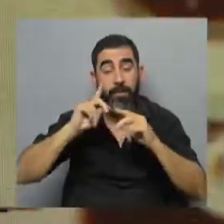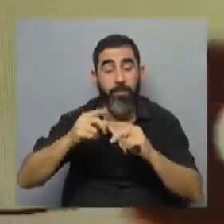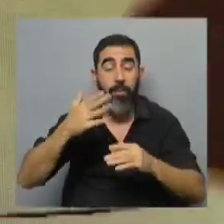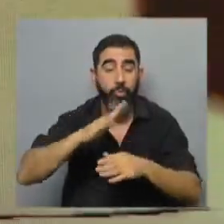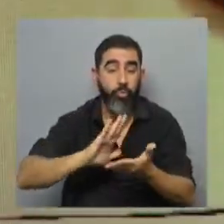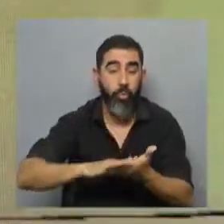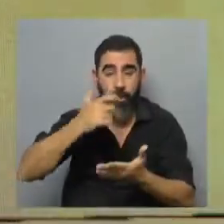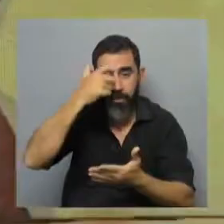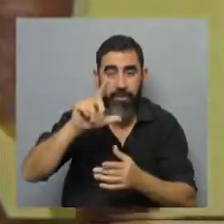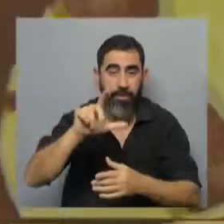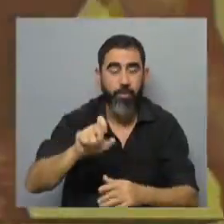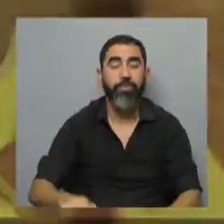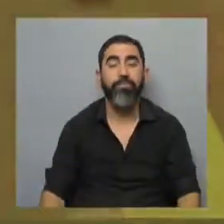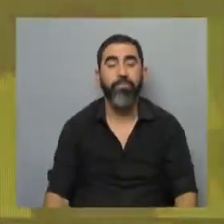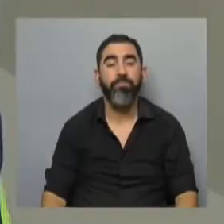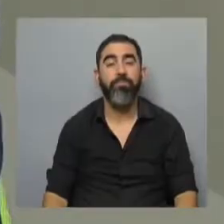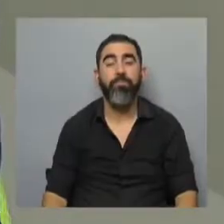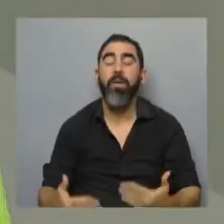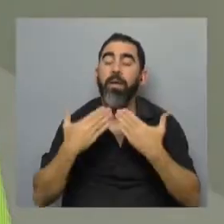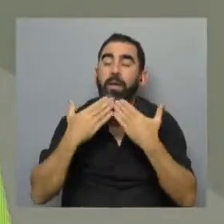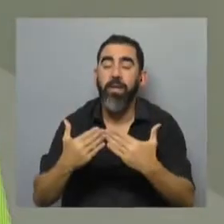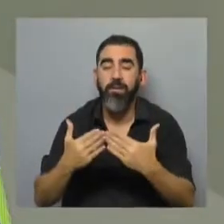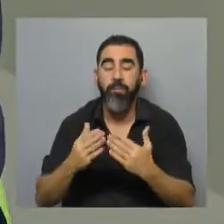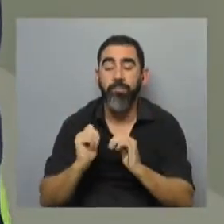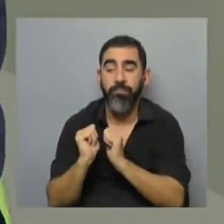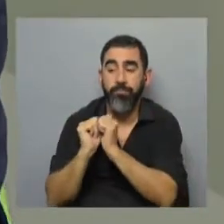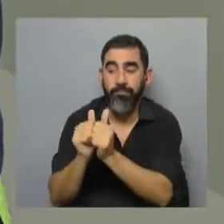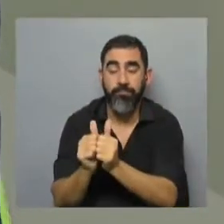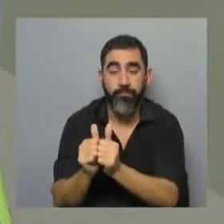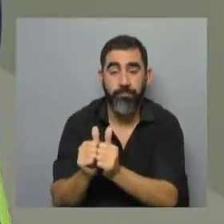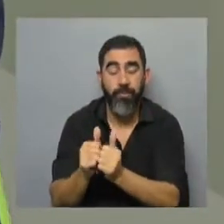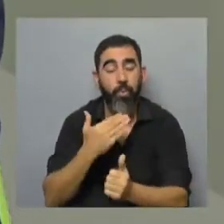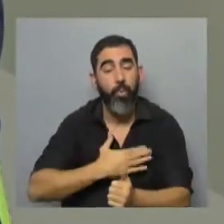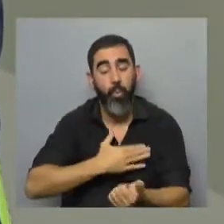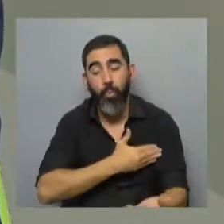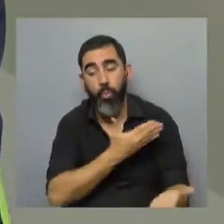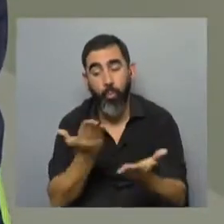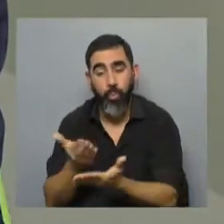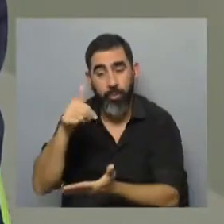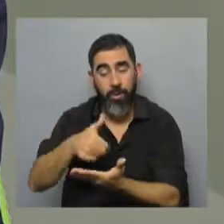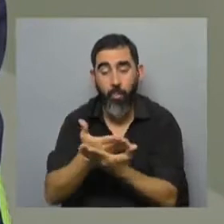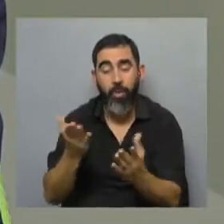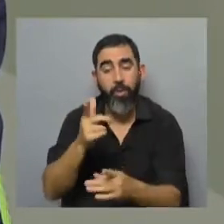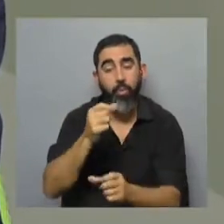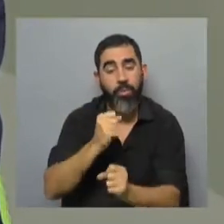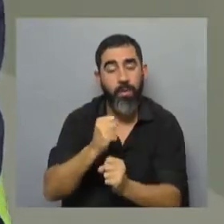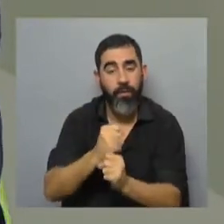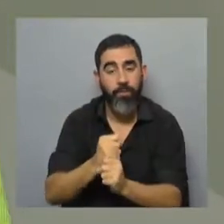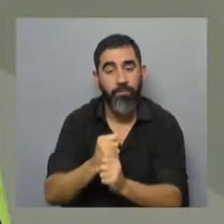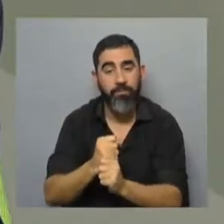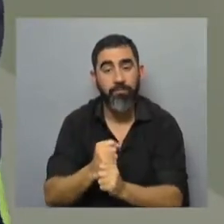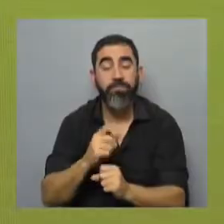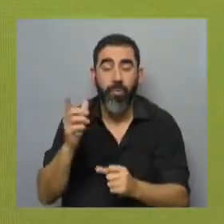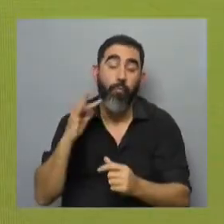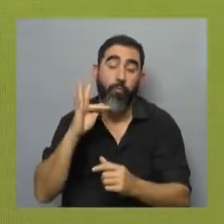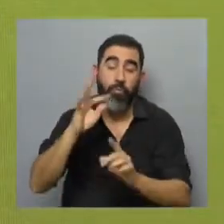Ciencia. Buenísimo. Desde ya. Germán, muchísimas gracias por acompañarnos. La verdad, un placer poder mostrar tu trabajo en Sobre Ciencia y, bueno, y los que